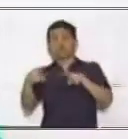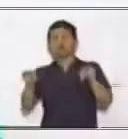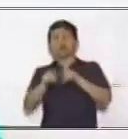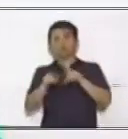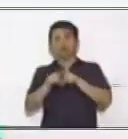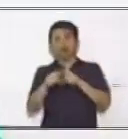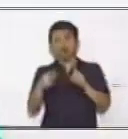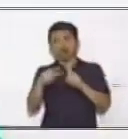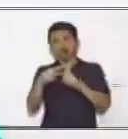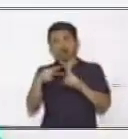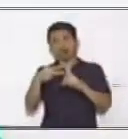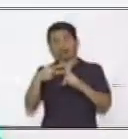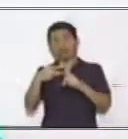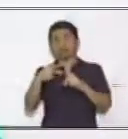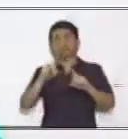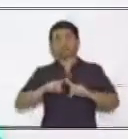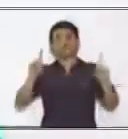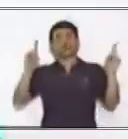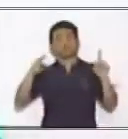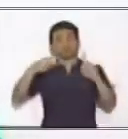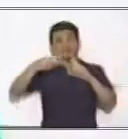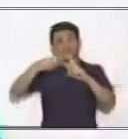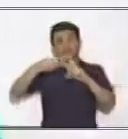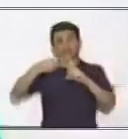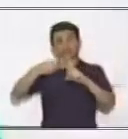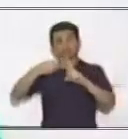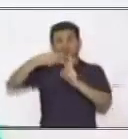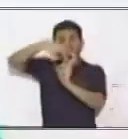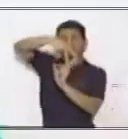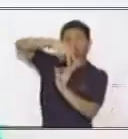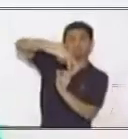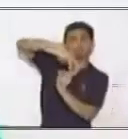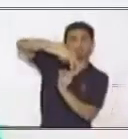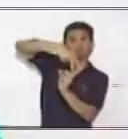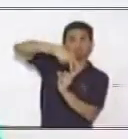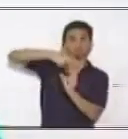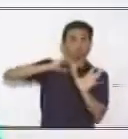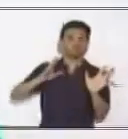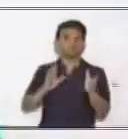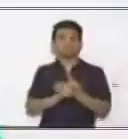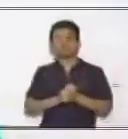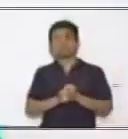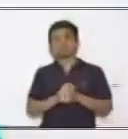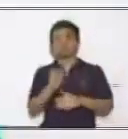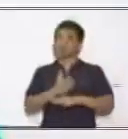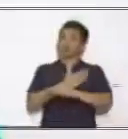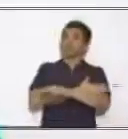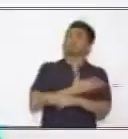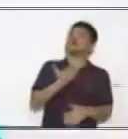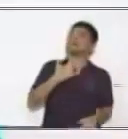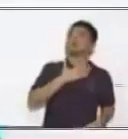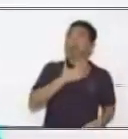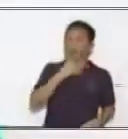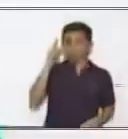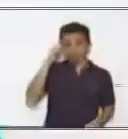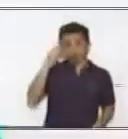Llevamos dos tipos de triángulos entonces. ¿Cuál es el primero? ¿Quién me lo menciona?